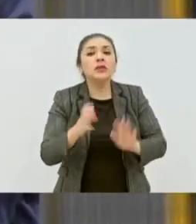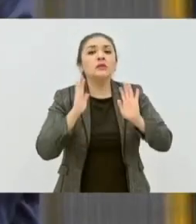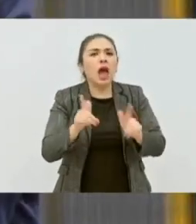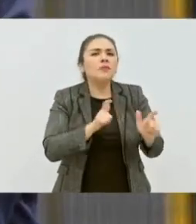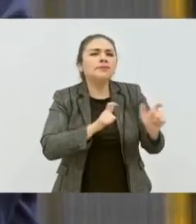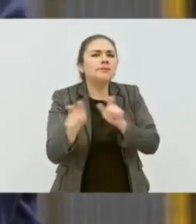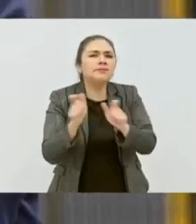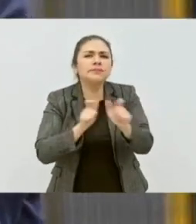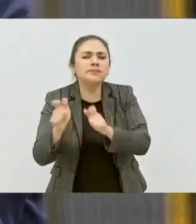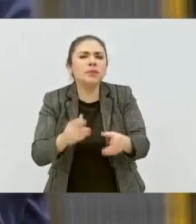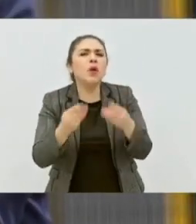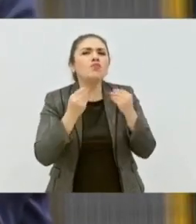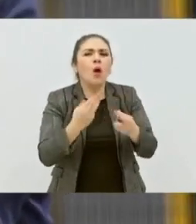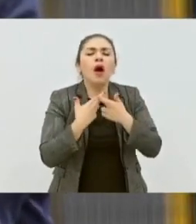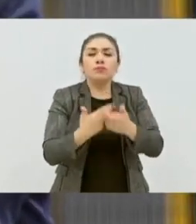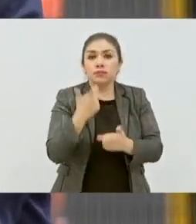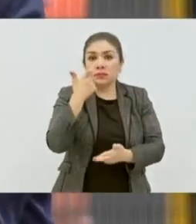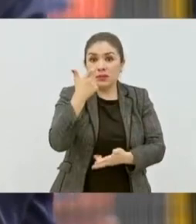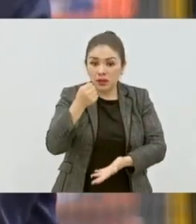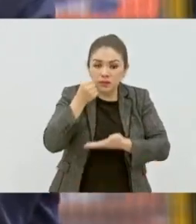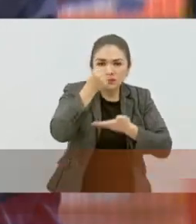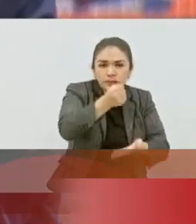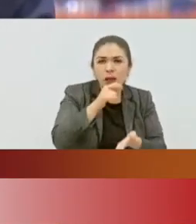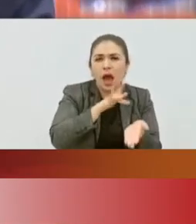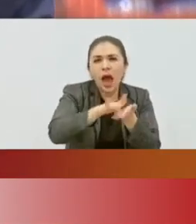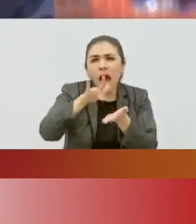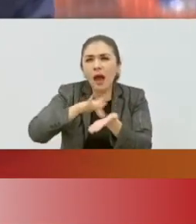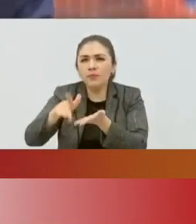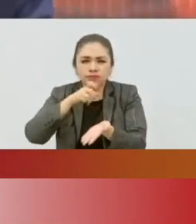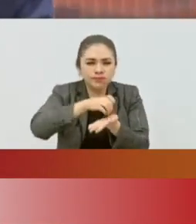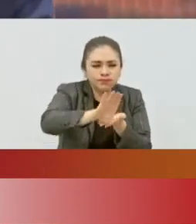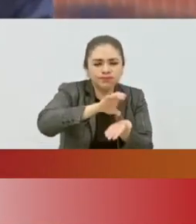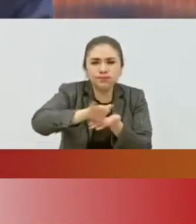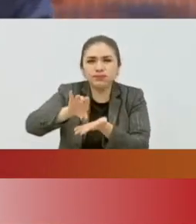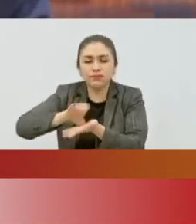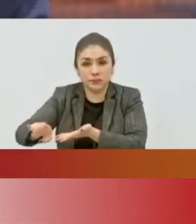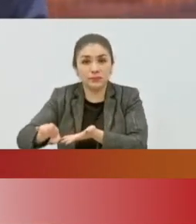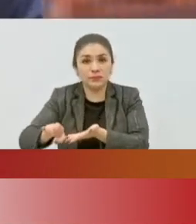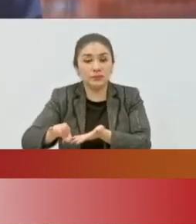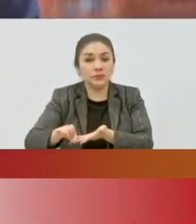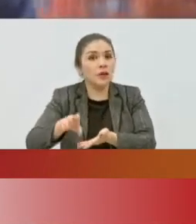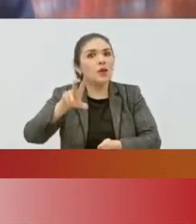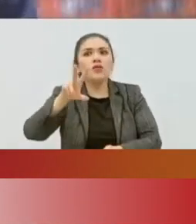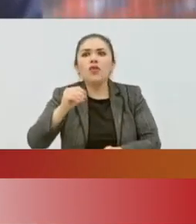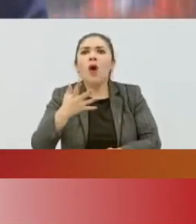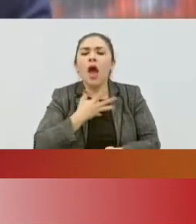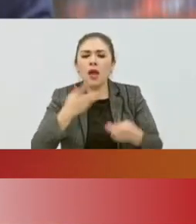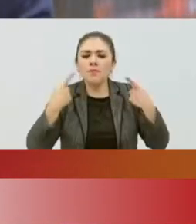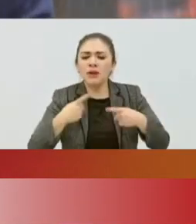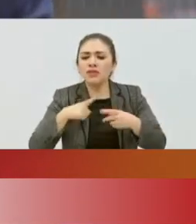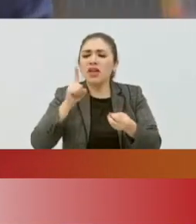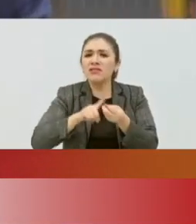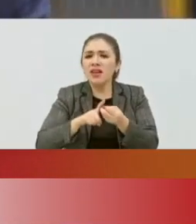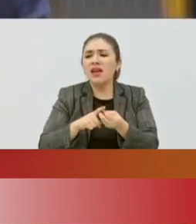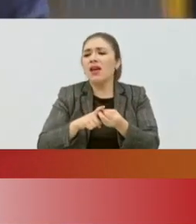dispersamos muchos recursos, apoyos, sin intermediarios,